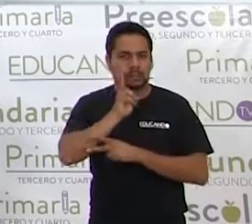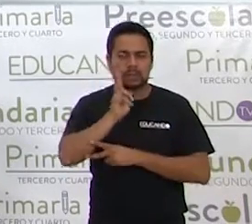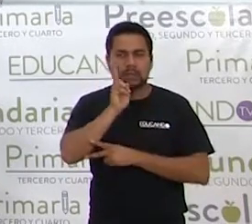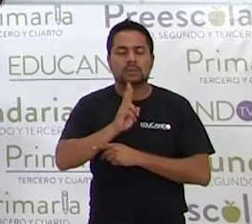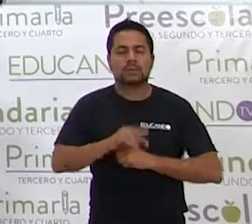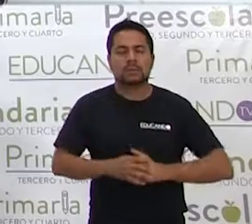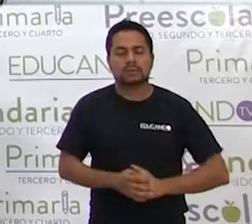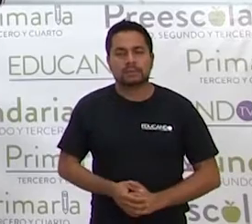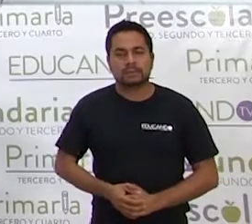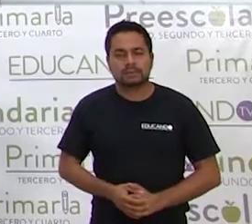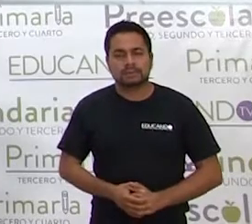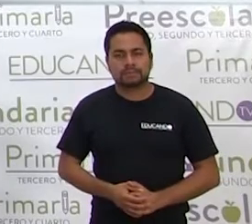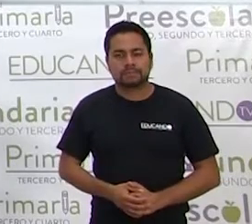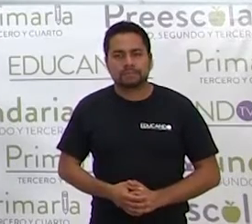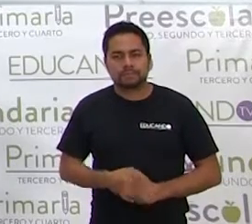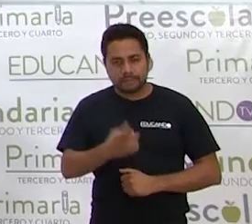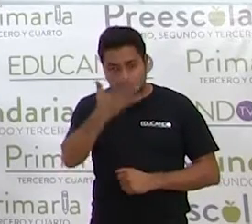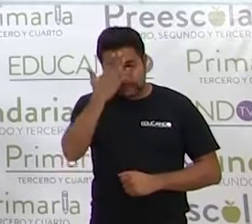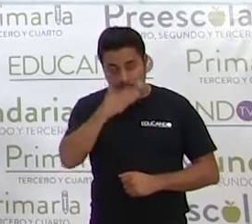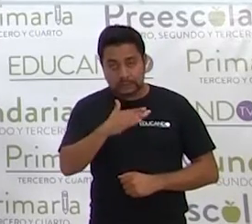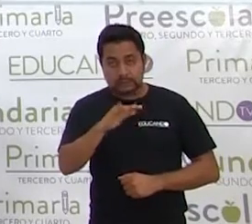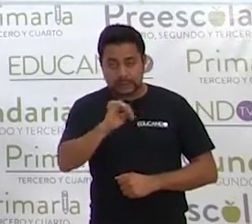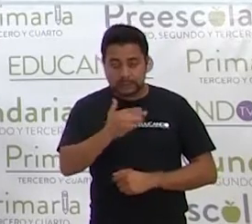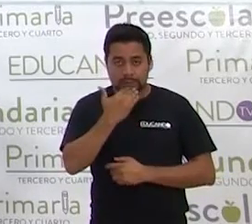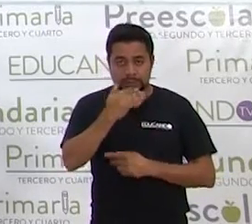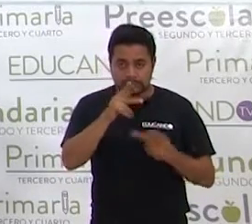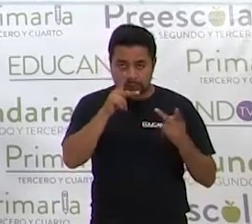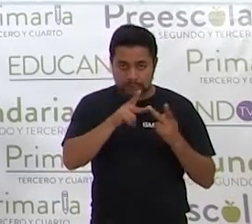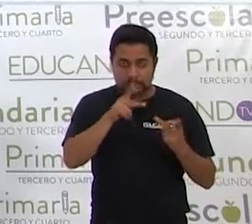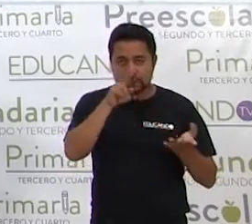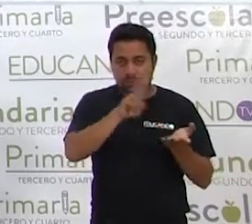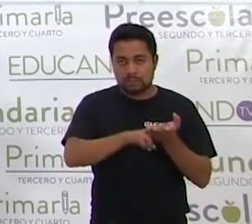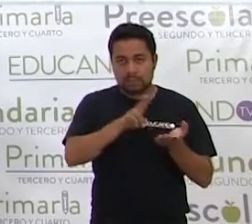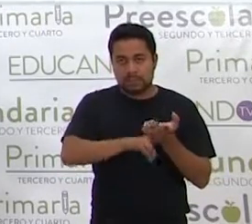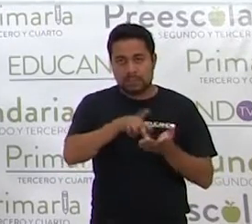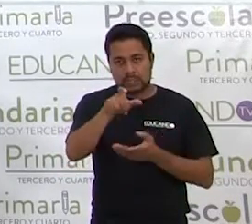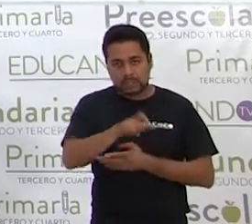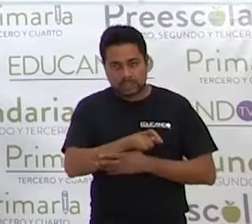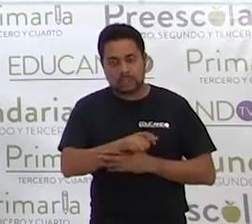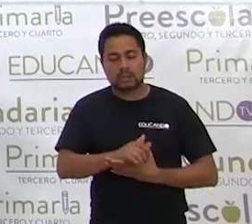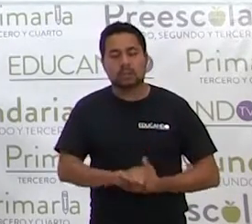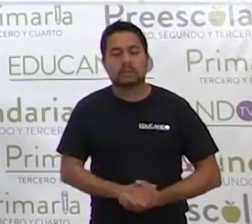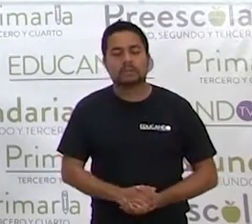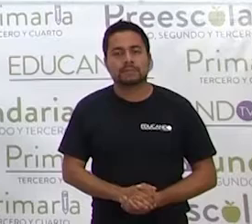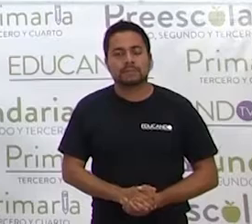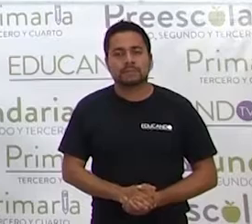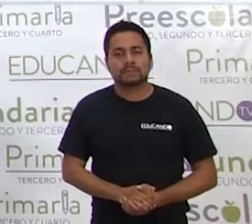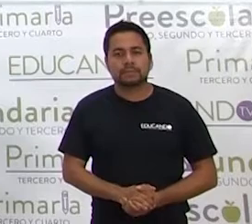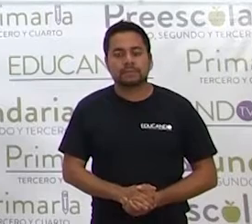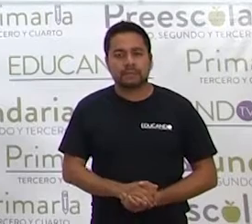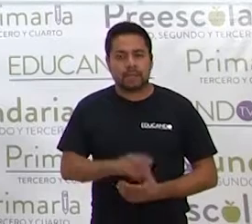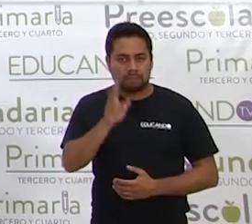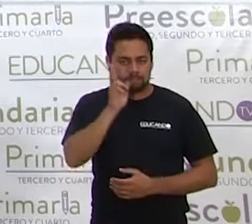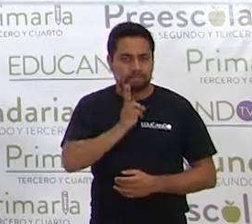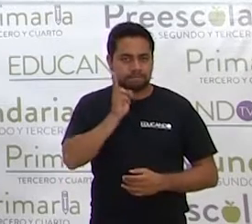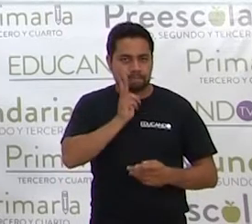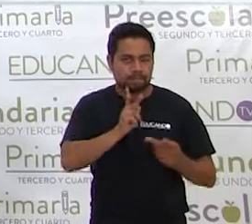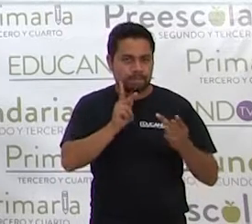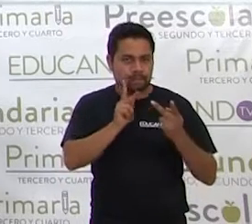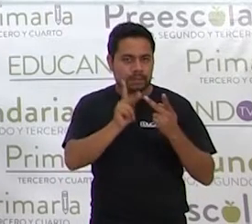vamos a ver si es correcto mi valor de x xi comprobación